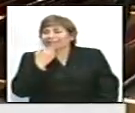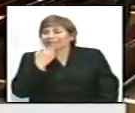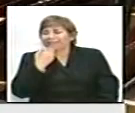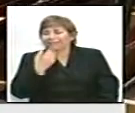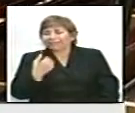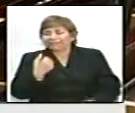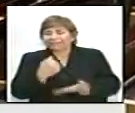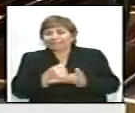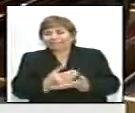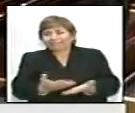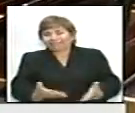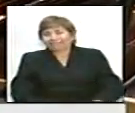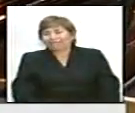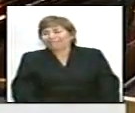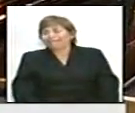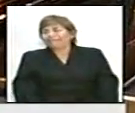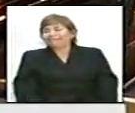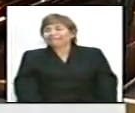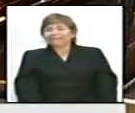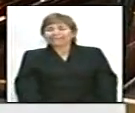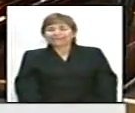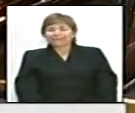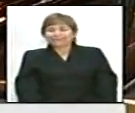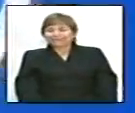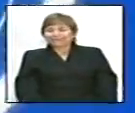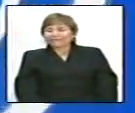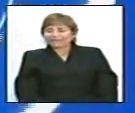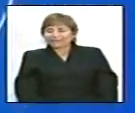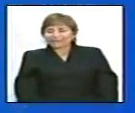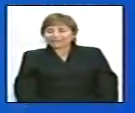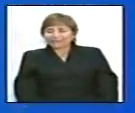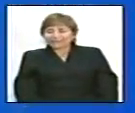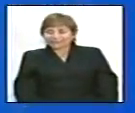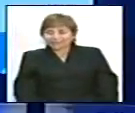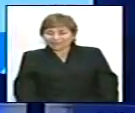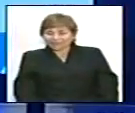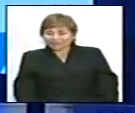los descubra. Y el fondo